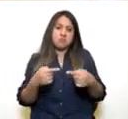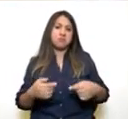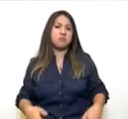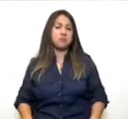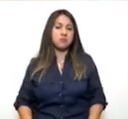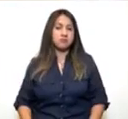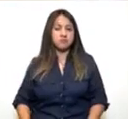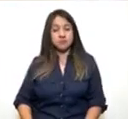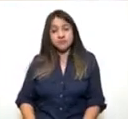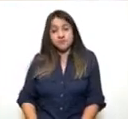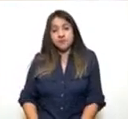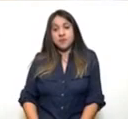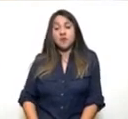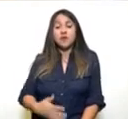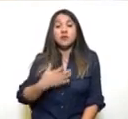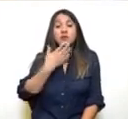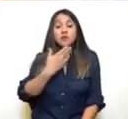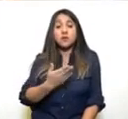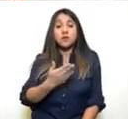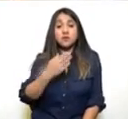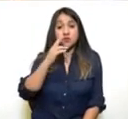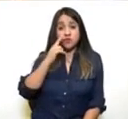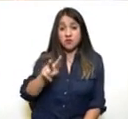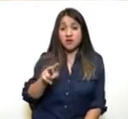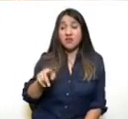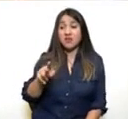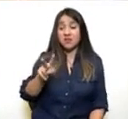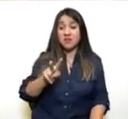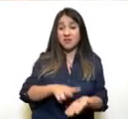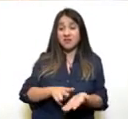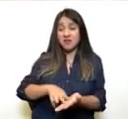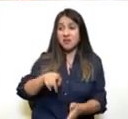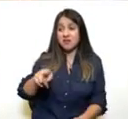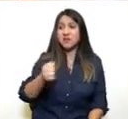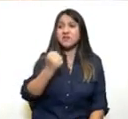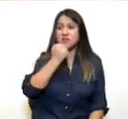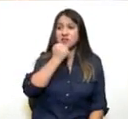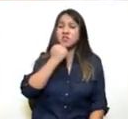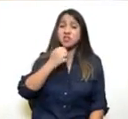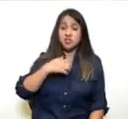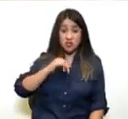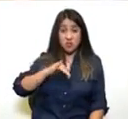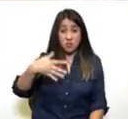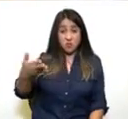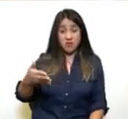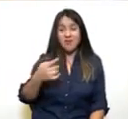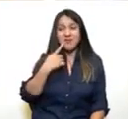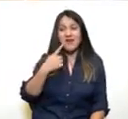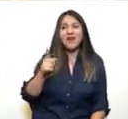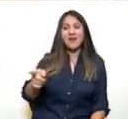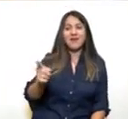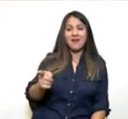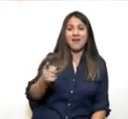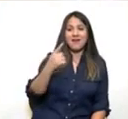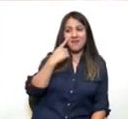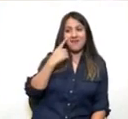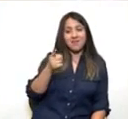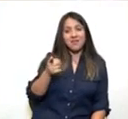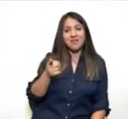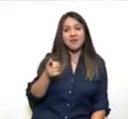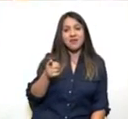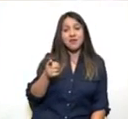yo cuando cuando vea que se han equivocado lo voy a decir con todas sus letras y cuando no voy a